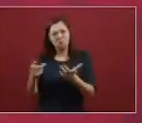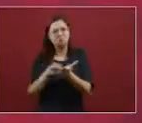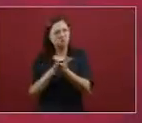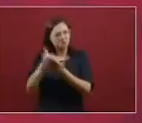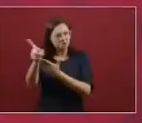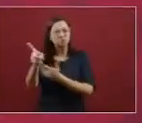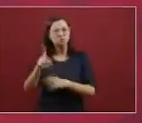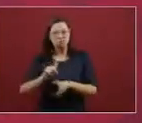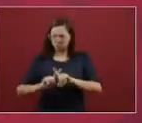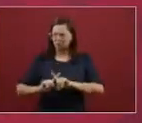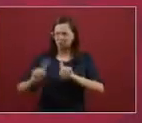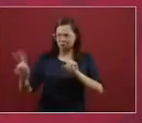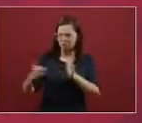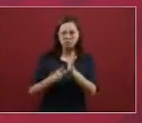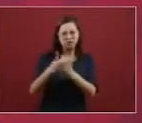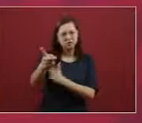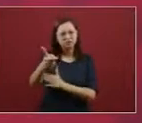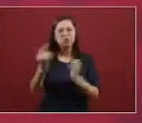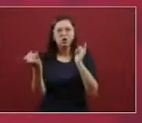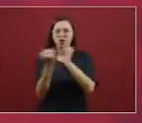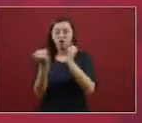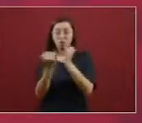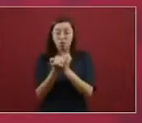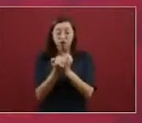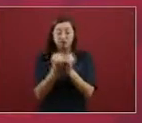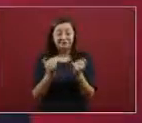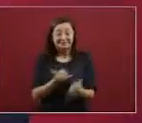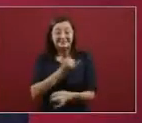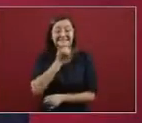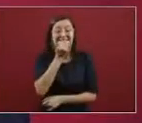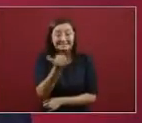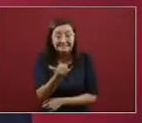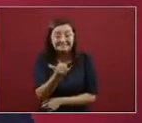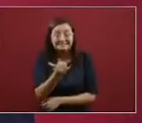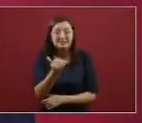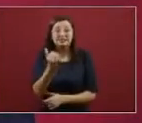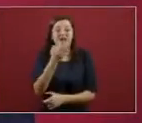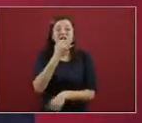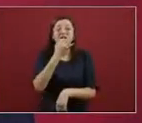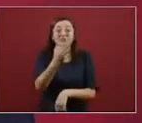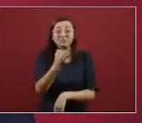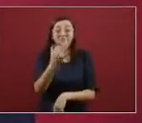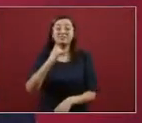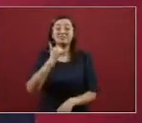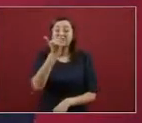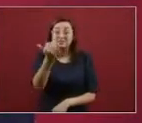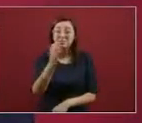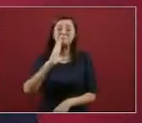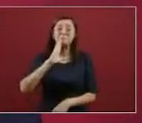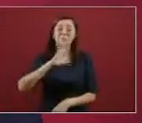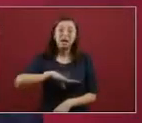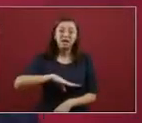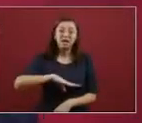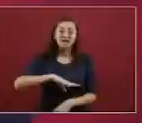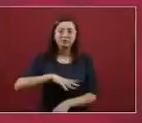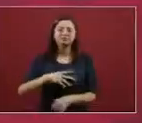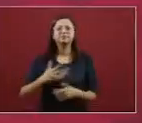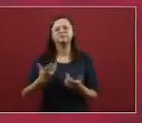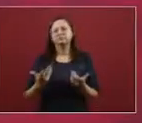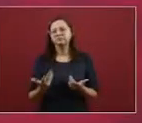hay dato equivocado un señalamiento equivocado este